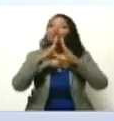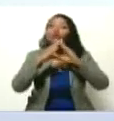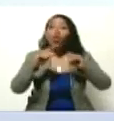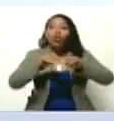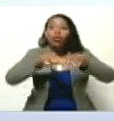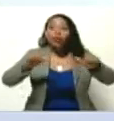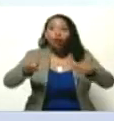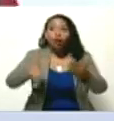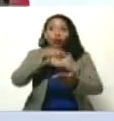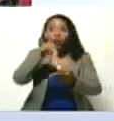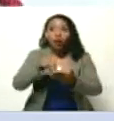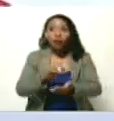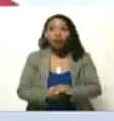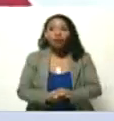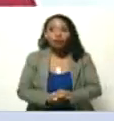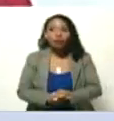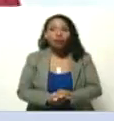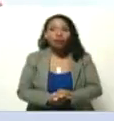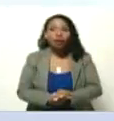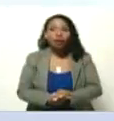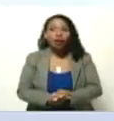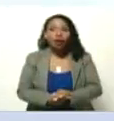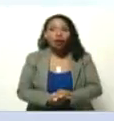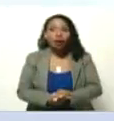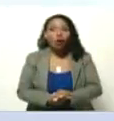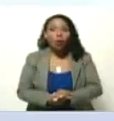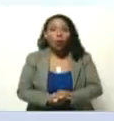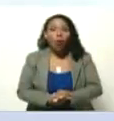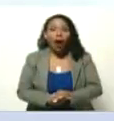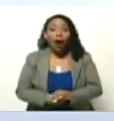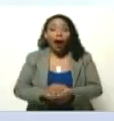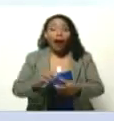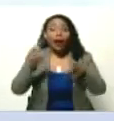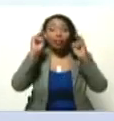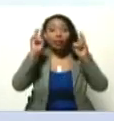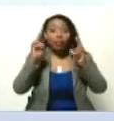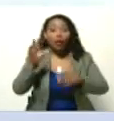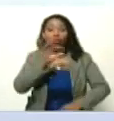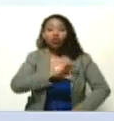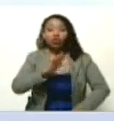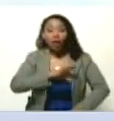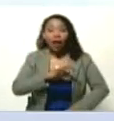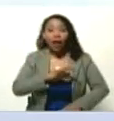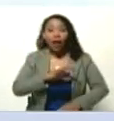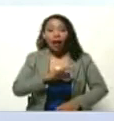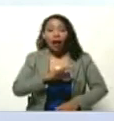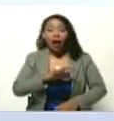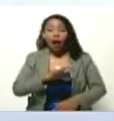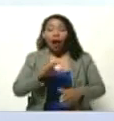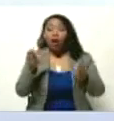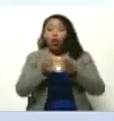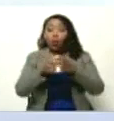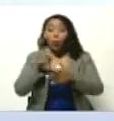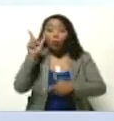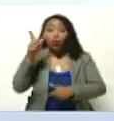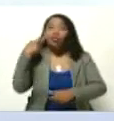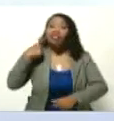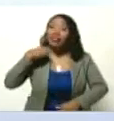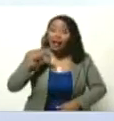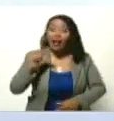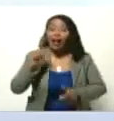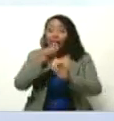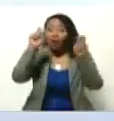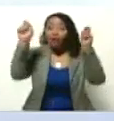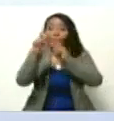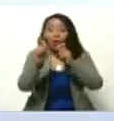nacional. Pero eso es lo electoral, pero además en lo social. El partido tiene que convertirse en el motor para, mira,